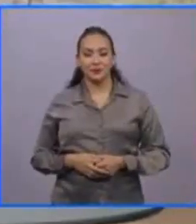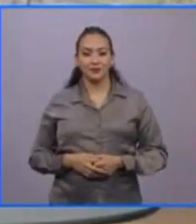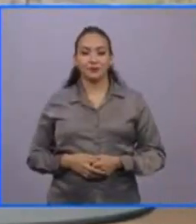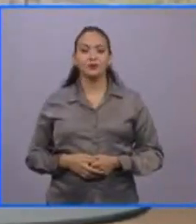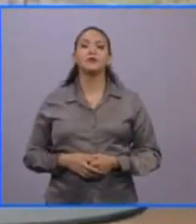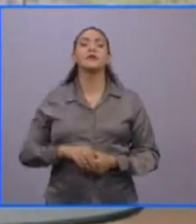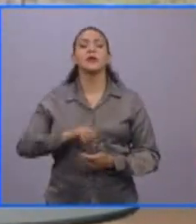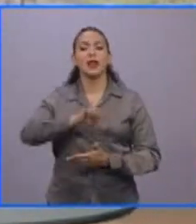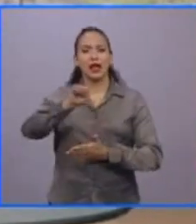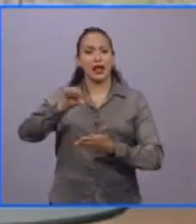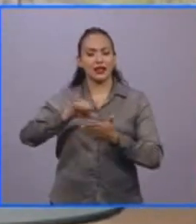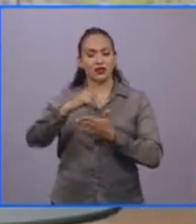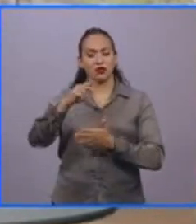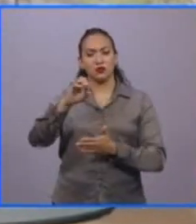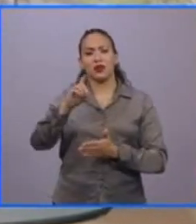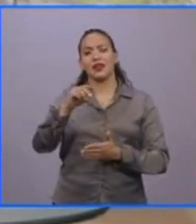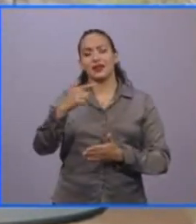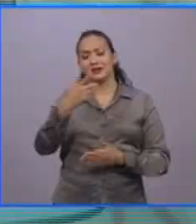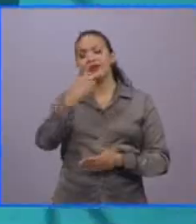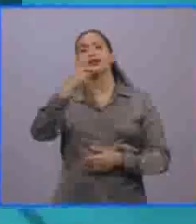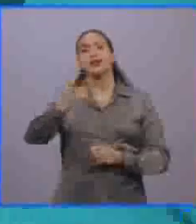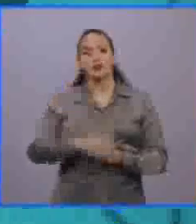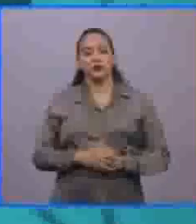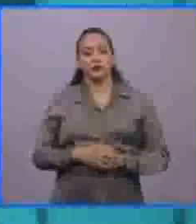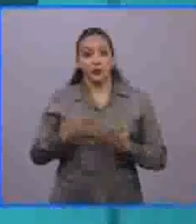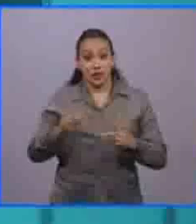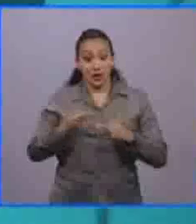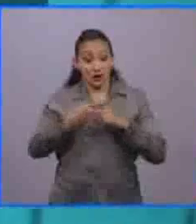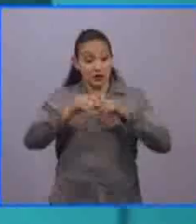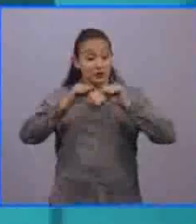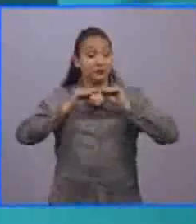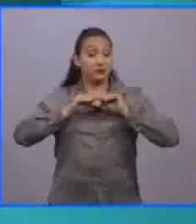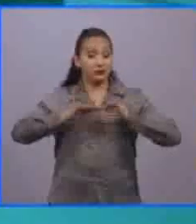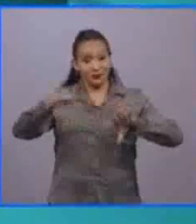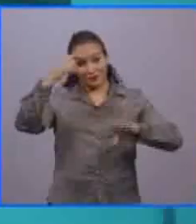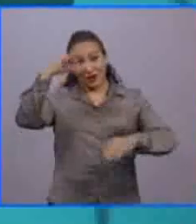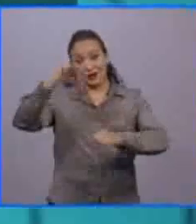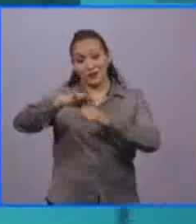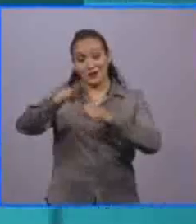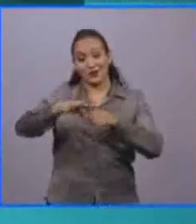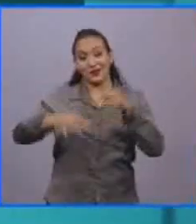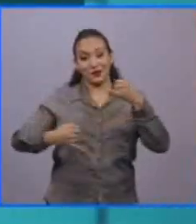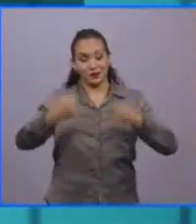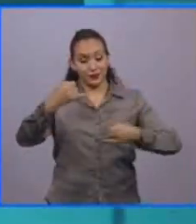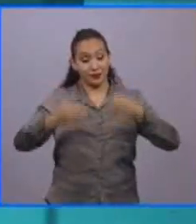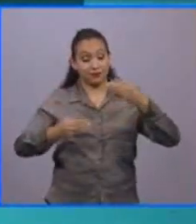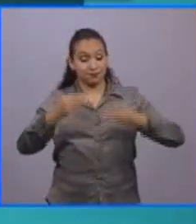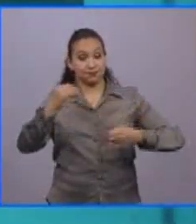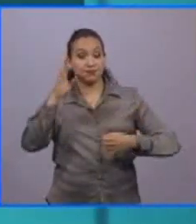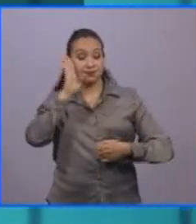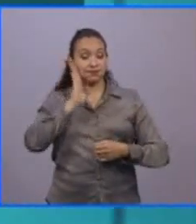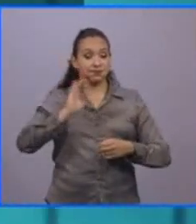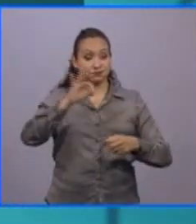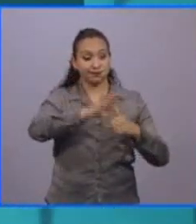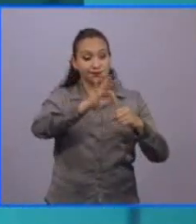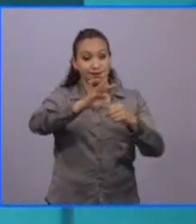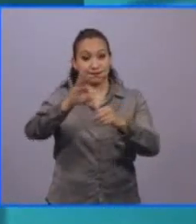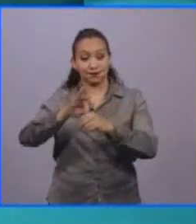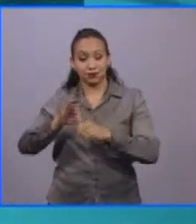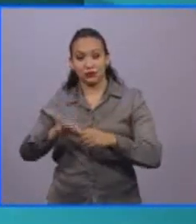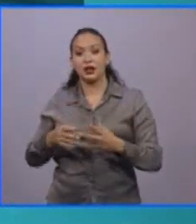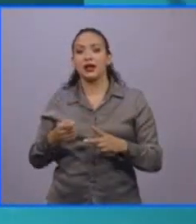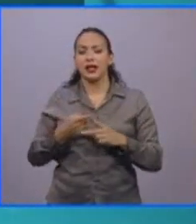Y el Centro Pro DH manifestó que el inicio de las campañas electorales de los aspirantes a un cargo en el Poder Judicial de la